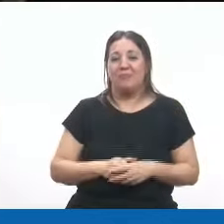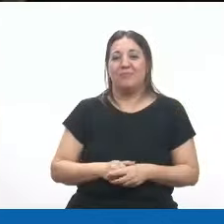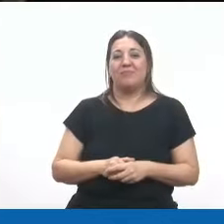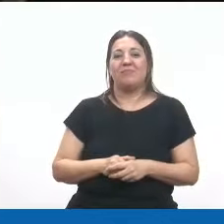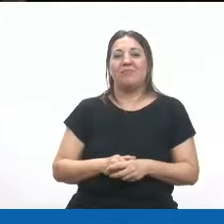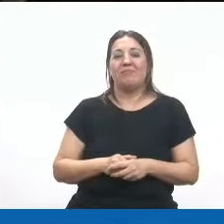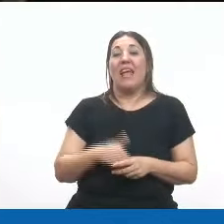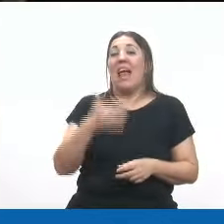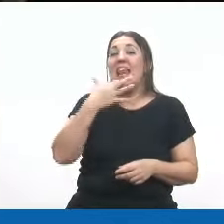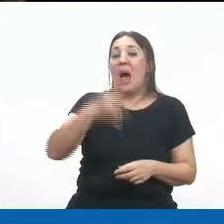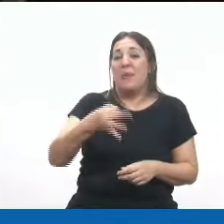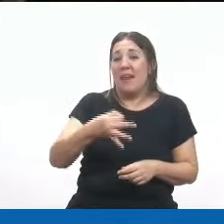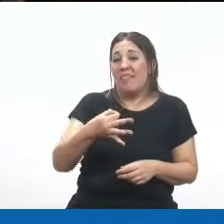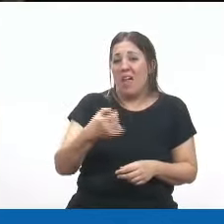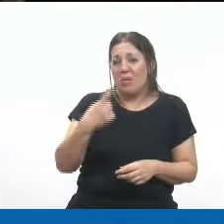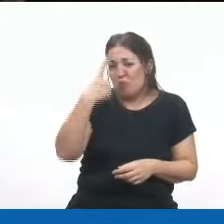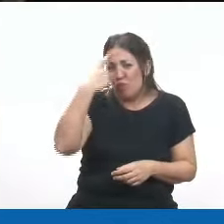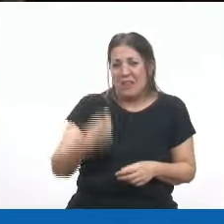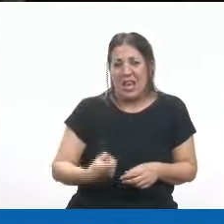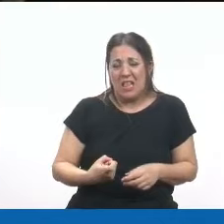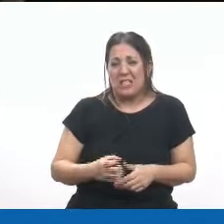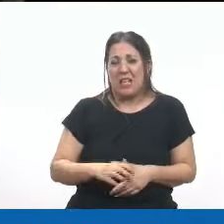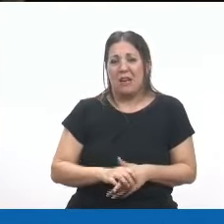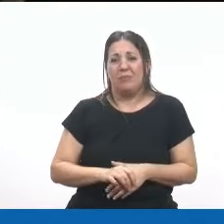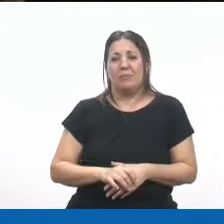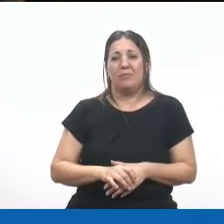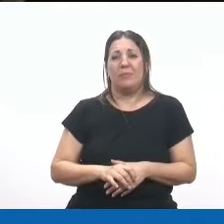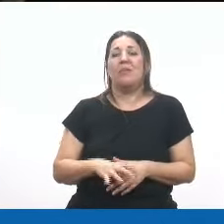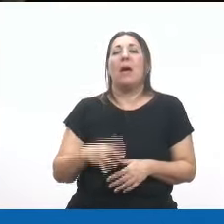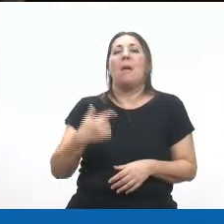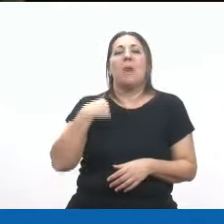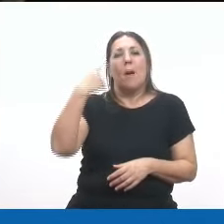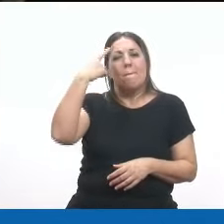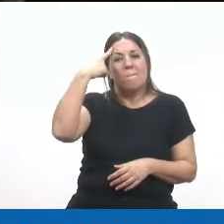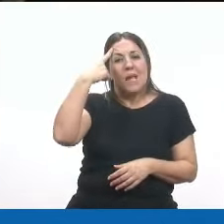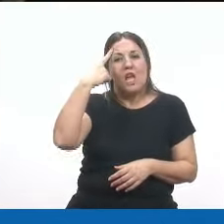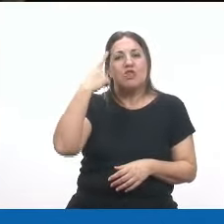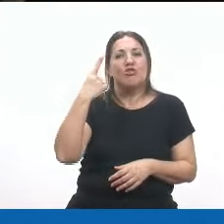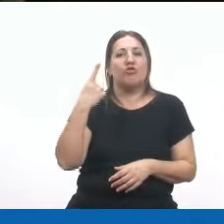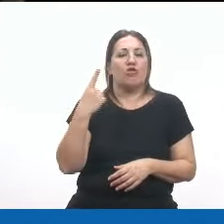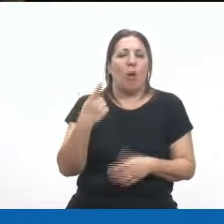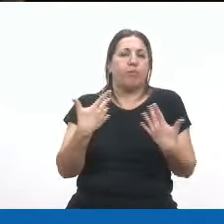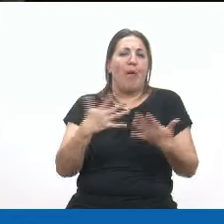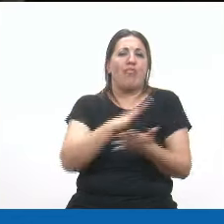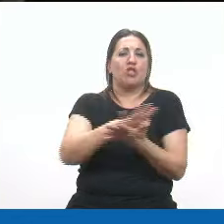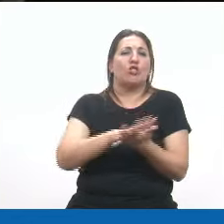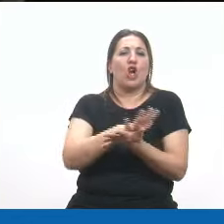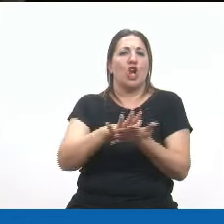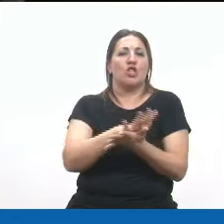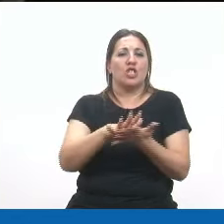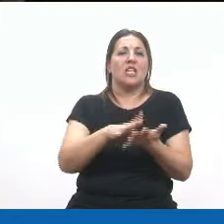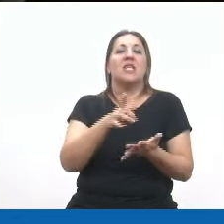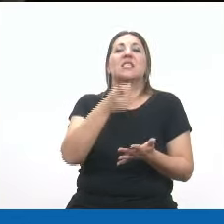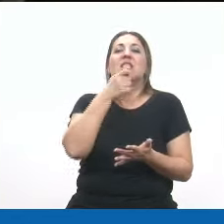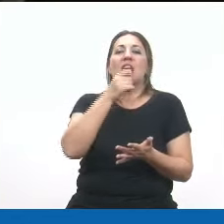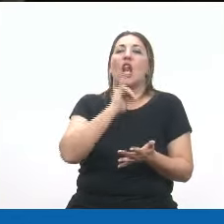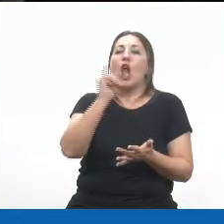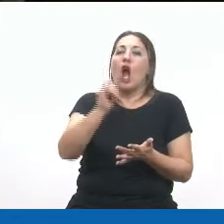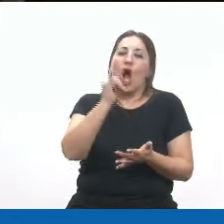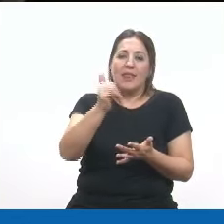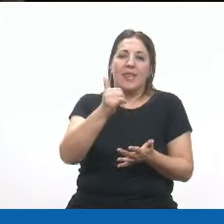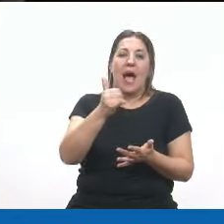que es muy triste pero creo que todo lo vamos a poder resolver si le contamos la verdad a a los